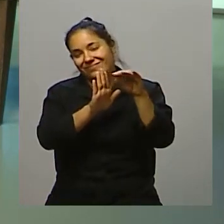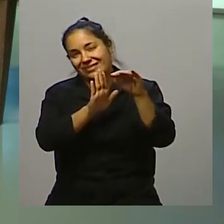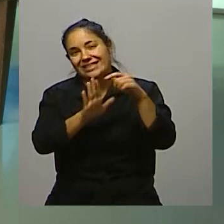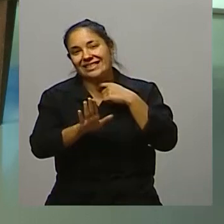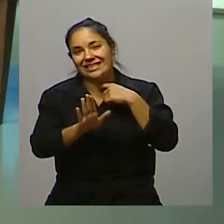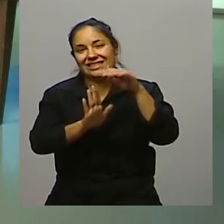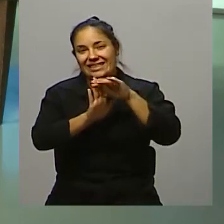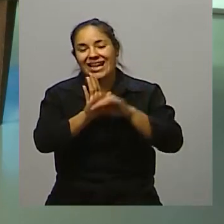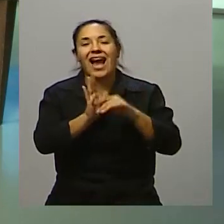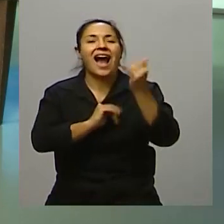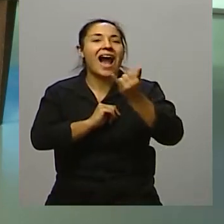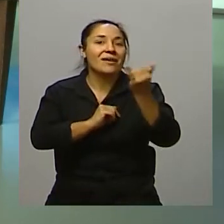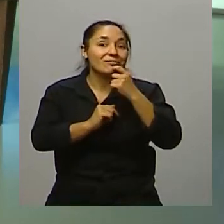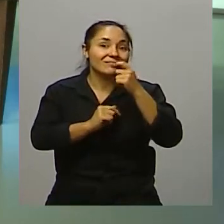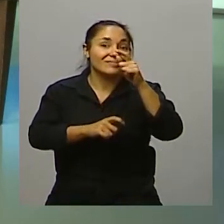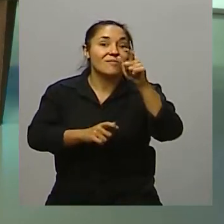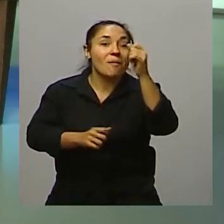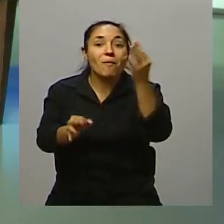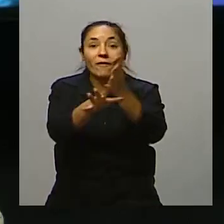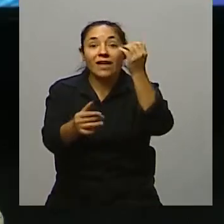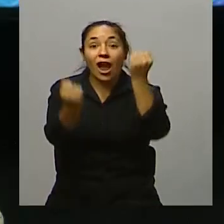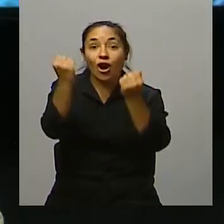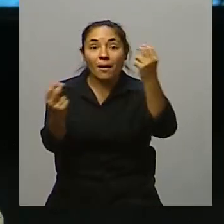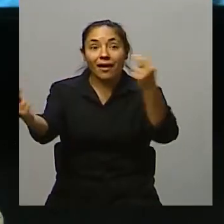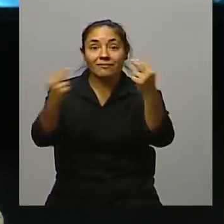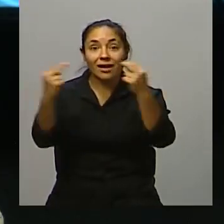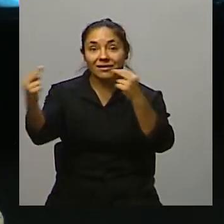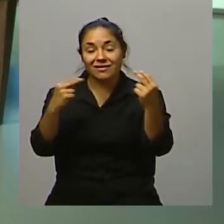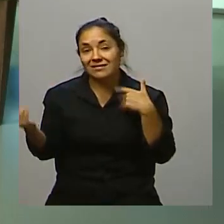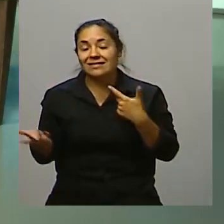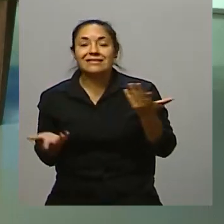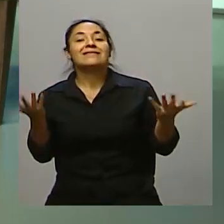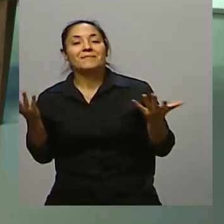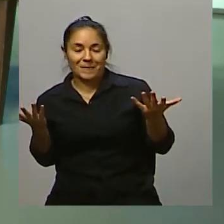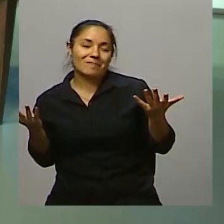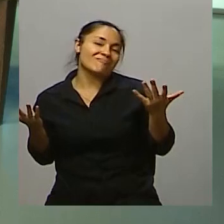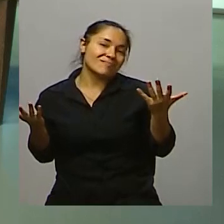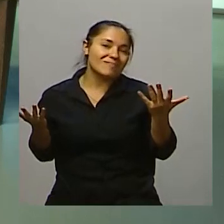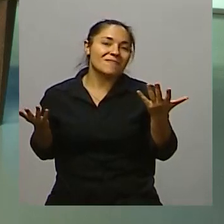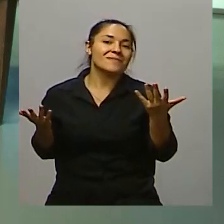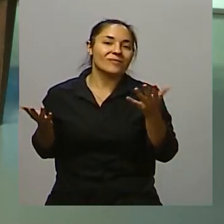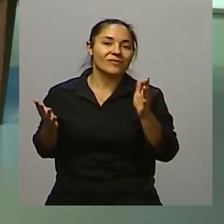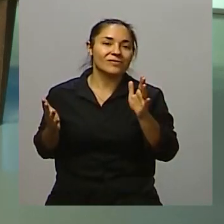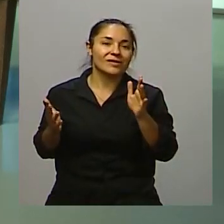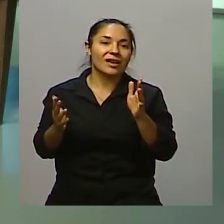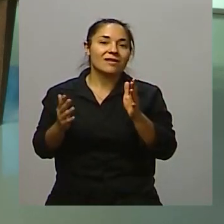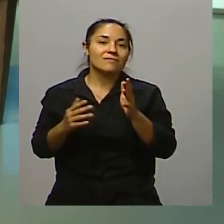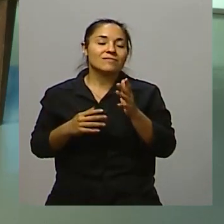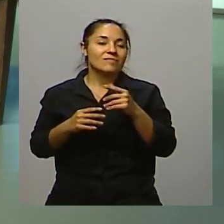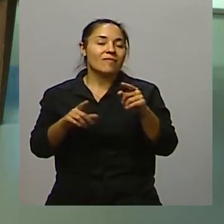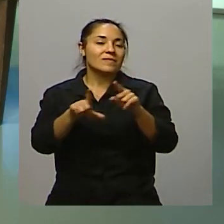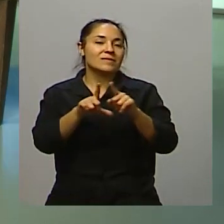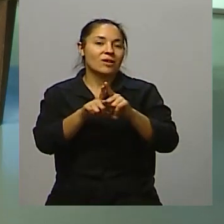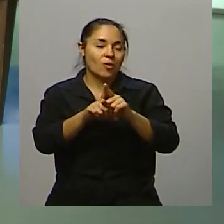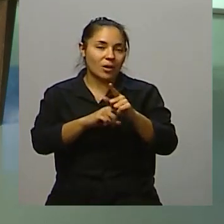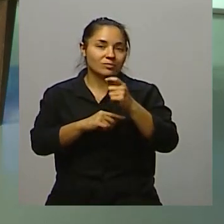que si hay economistas tengan una cierta indulgencia. Claro, pero bueno, decíamos recién, ¿no?,